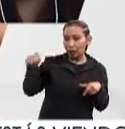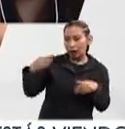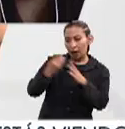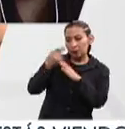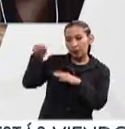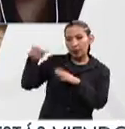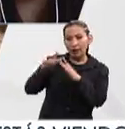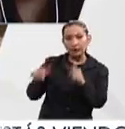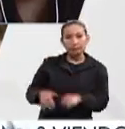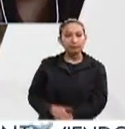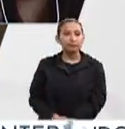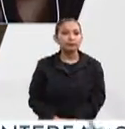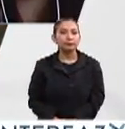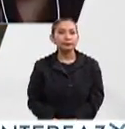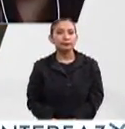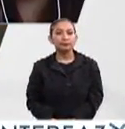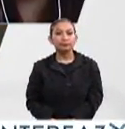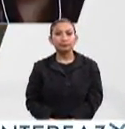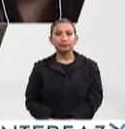tus clases allá en Francia.